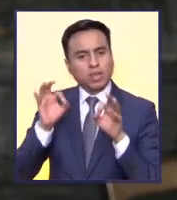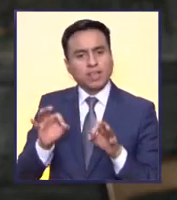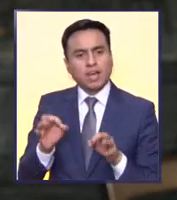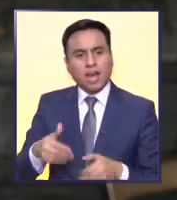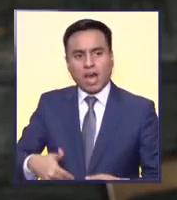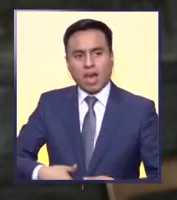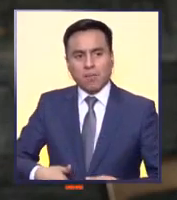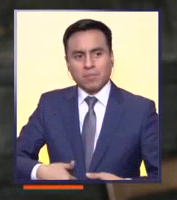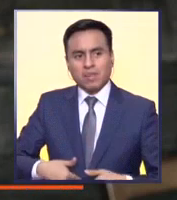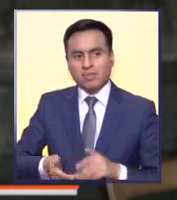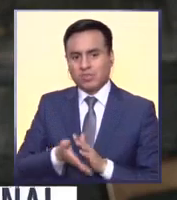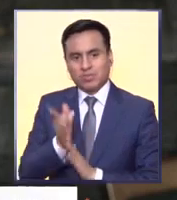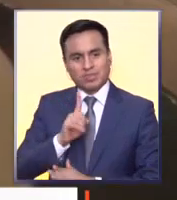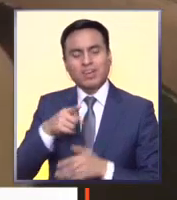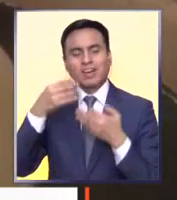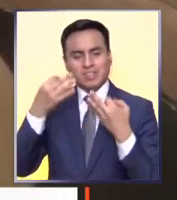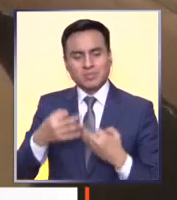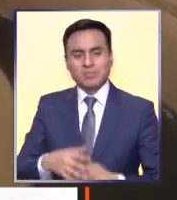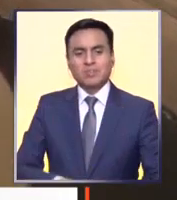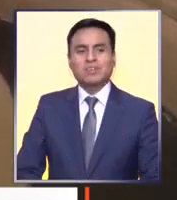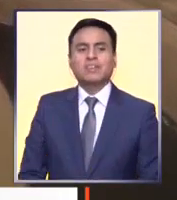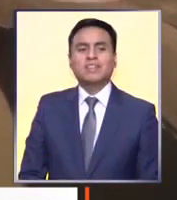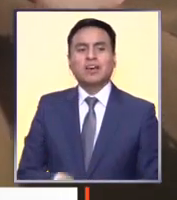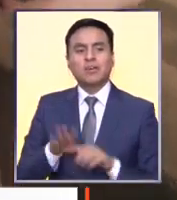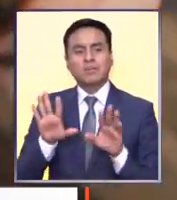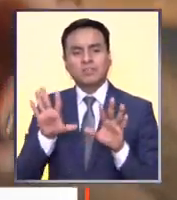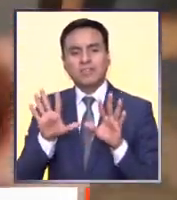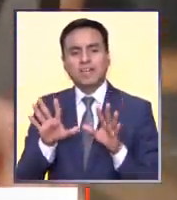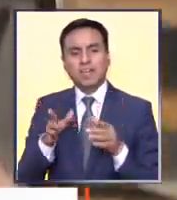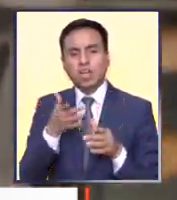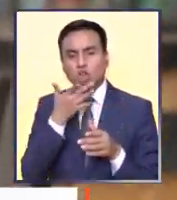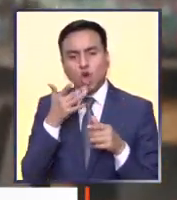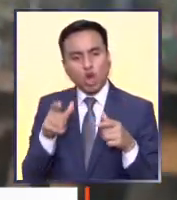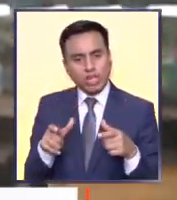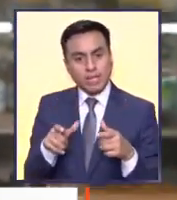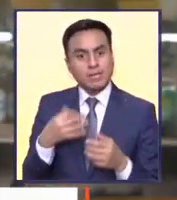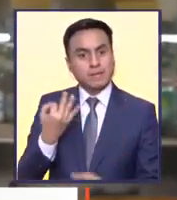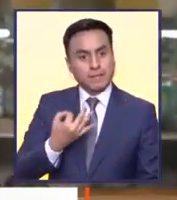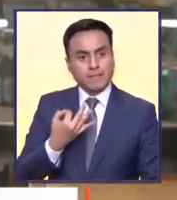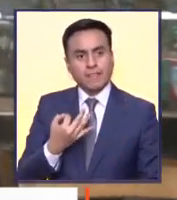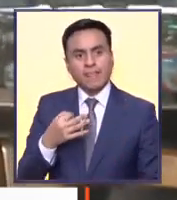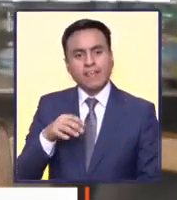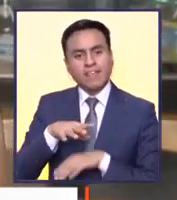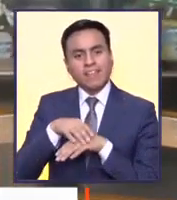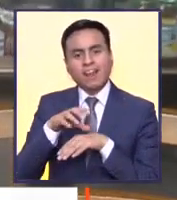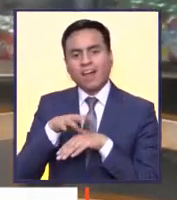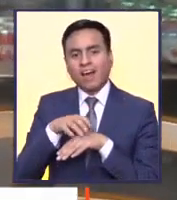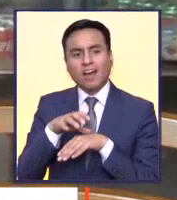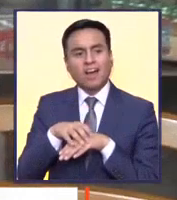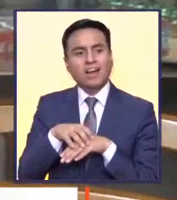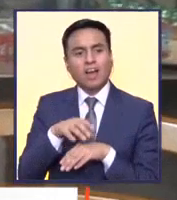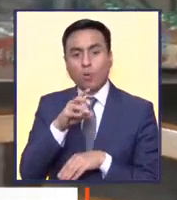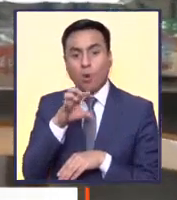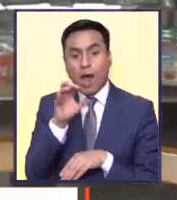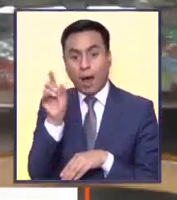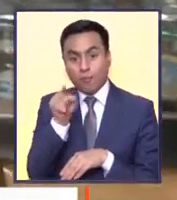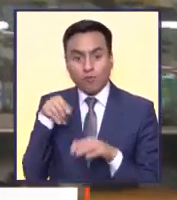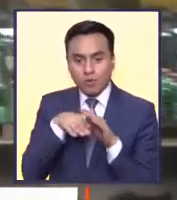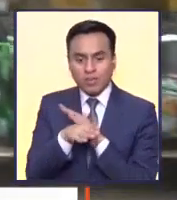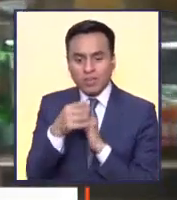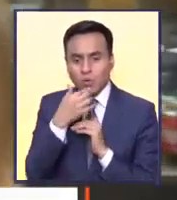no van a salir, eso se lo aseguro. Probar esta maravillosa torta, uy, de naranja. Entré a Guapo y se me fueron los ojos a esta